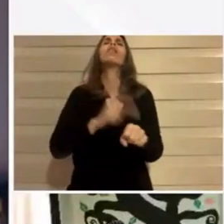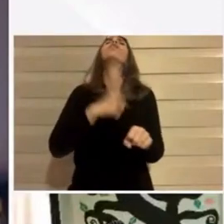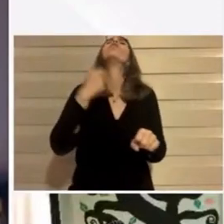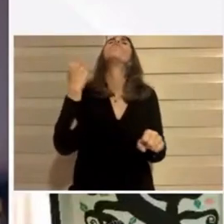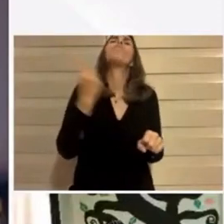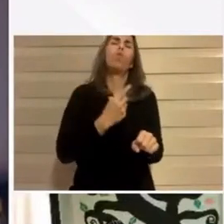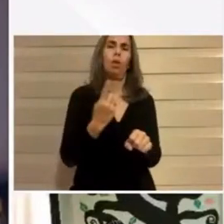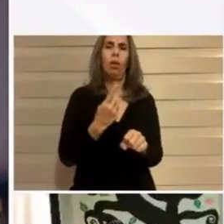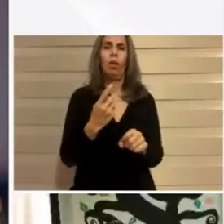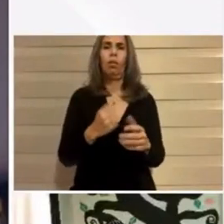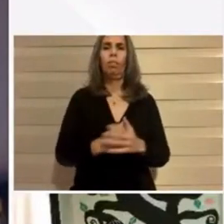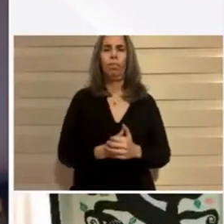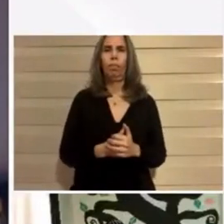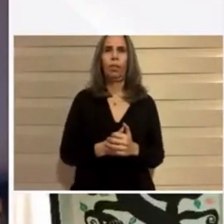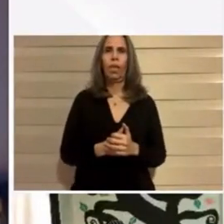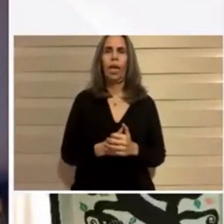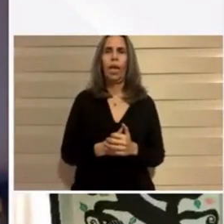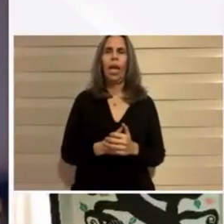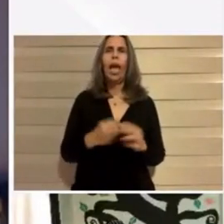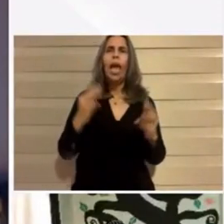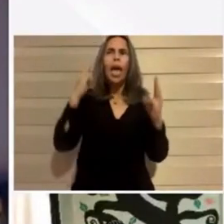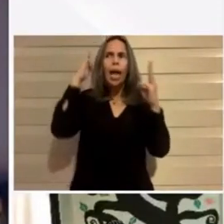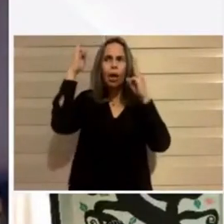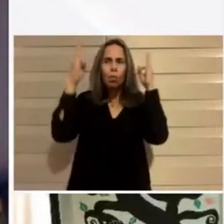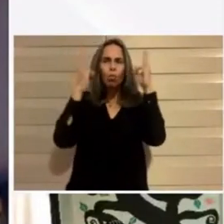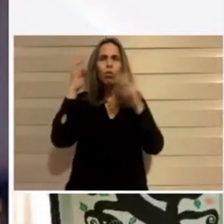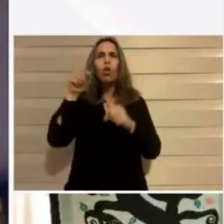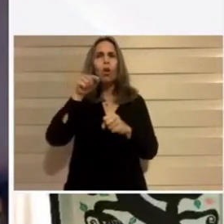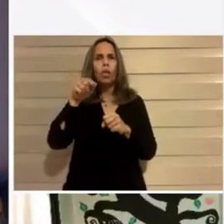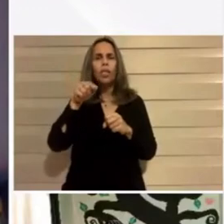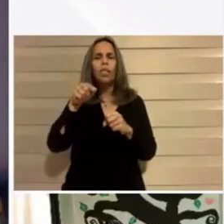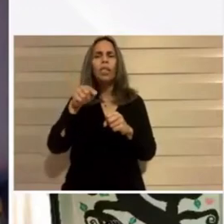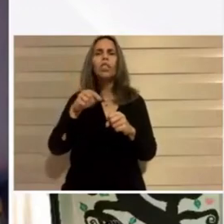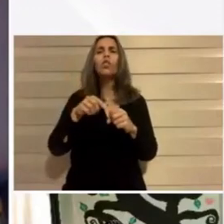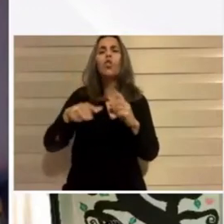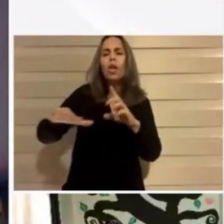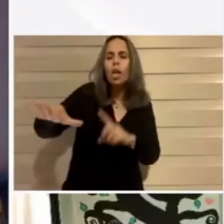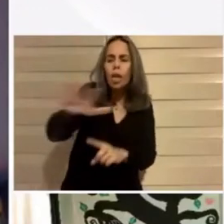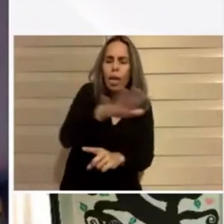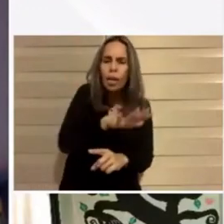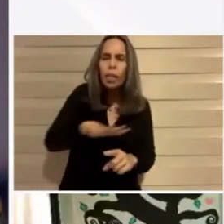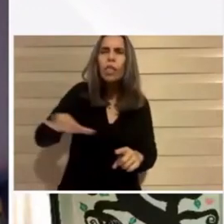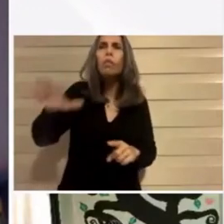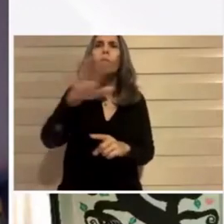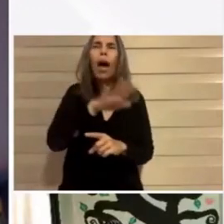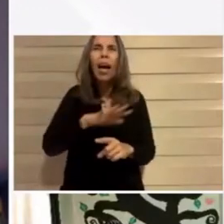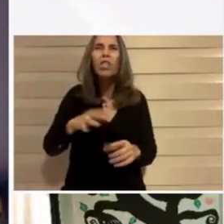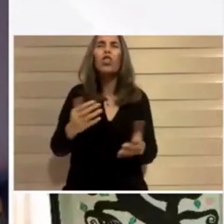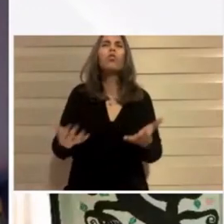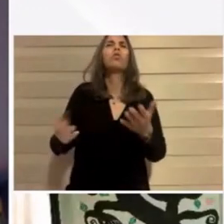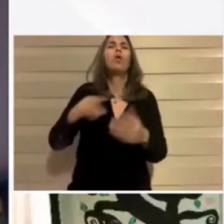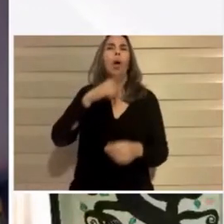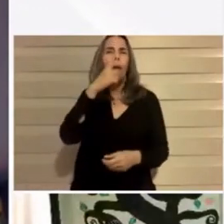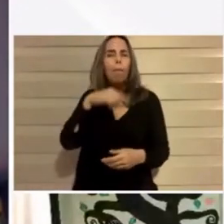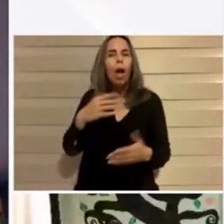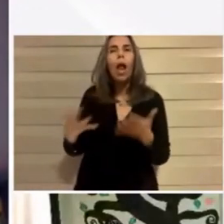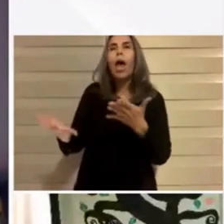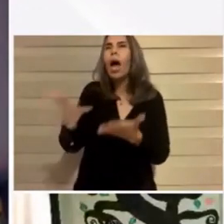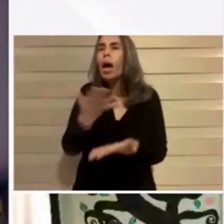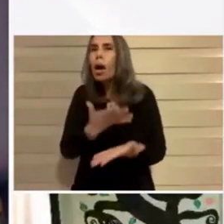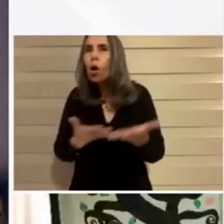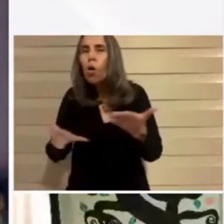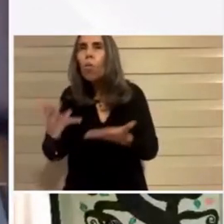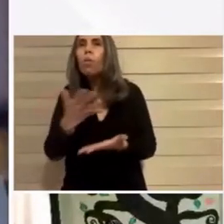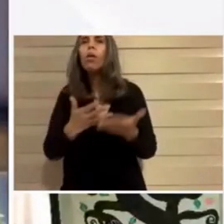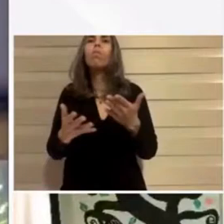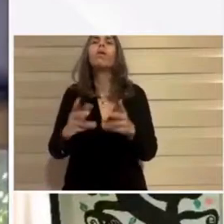Los museos son espacios de convivencia, son espacios de diálogo. Más allá de nuestras colecciones,